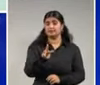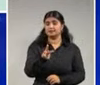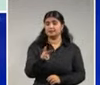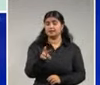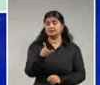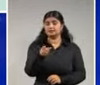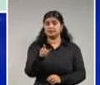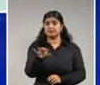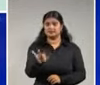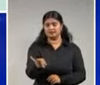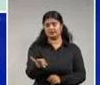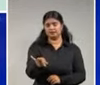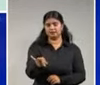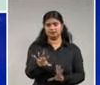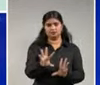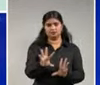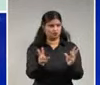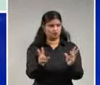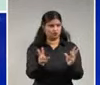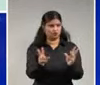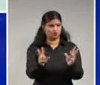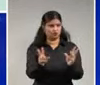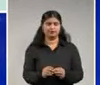317. Esta